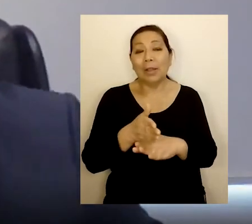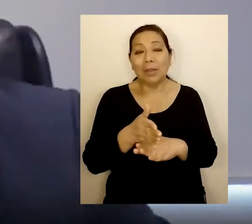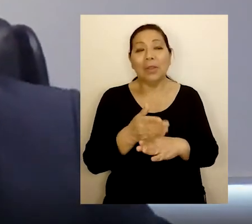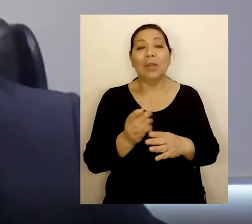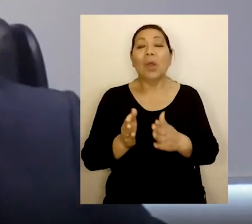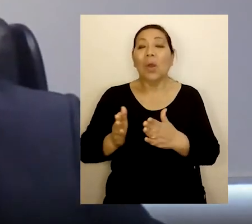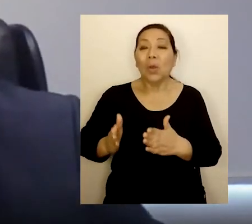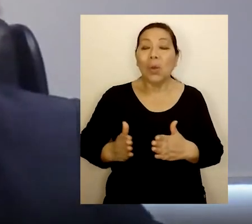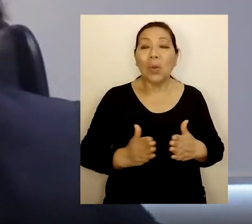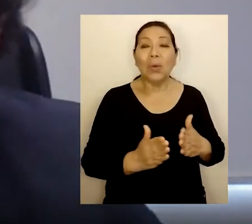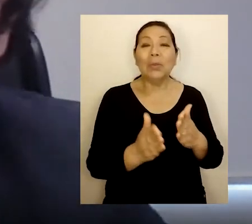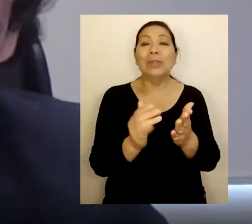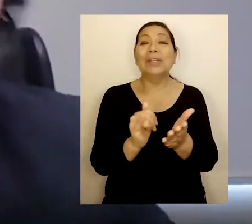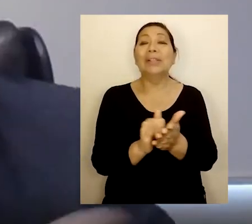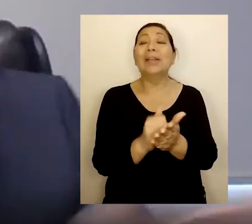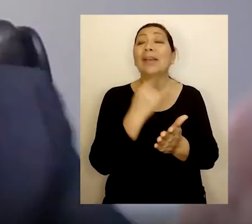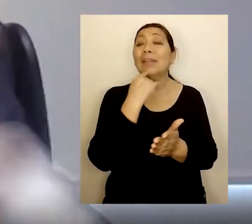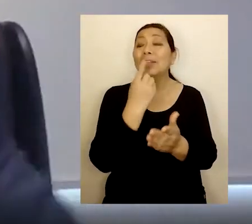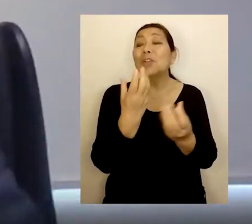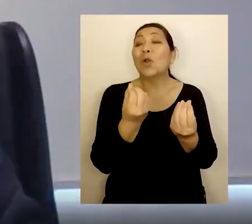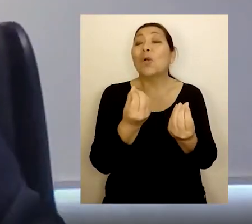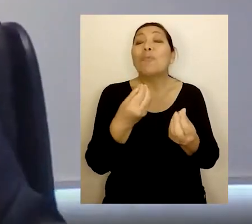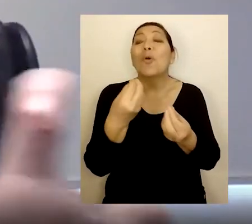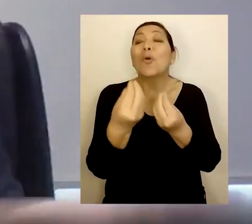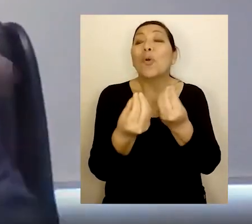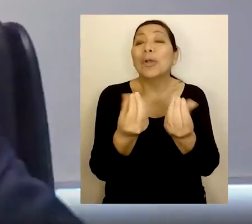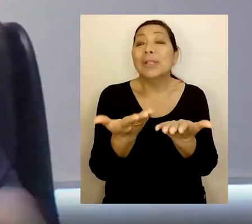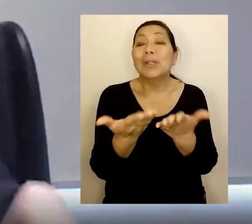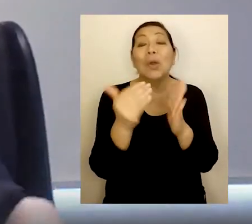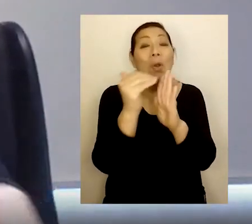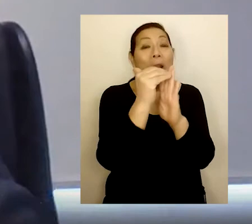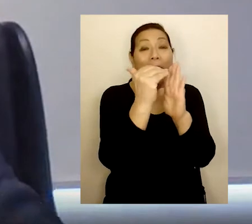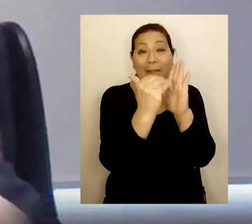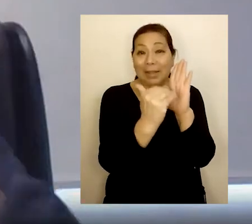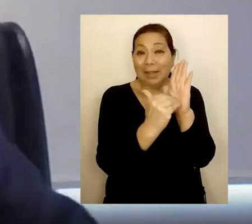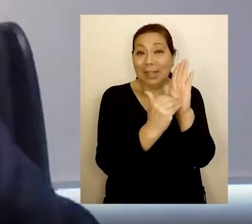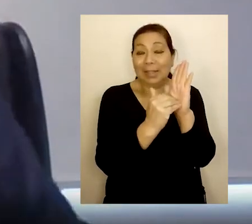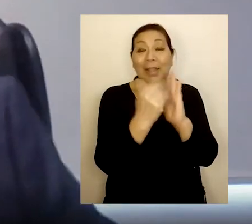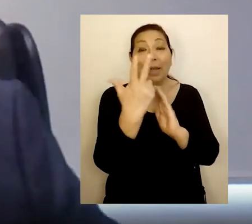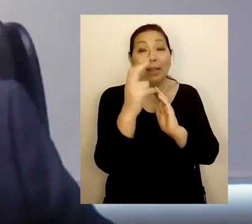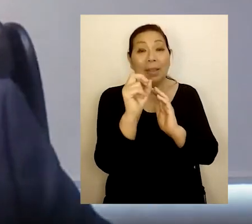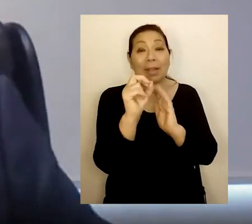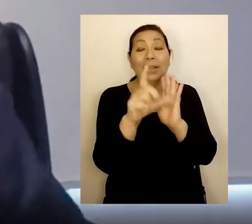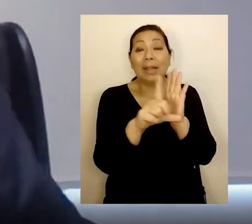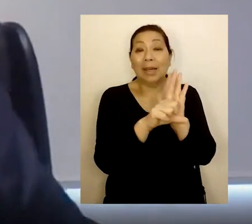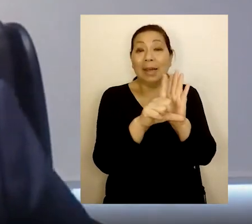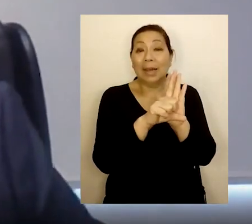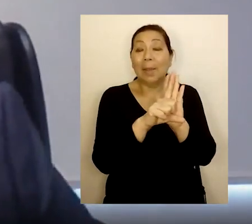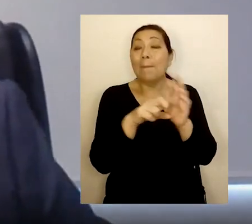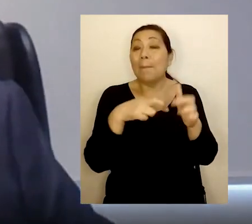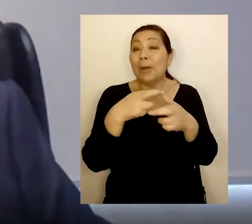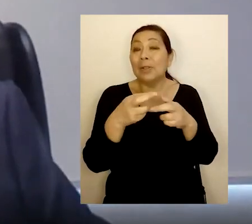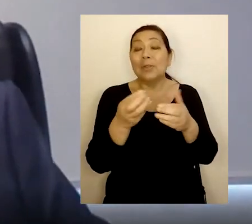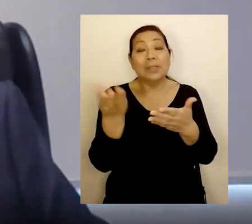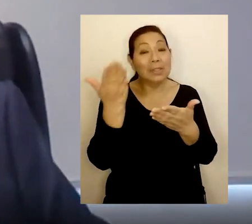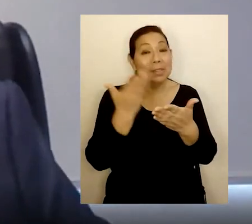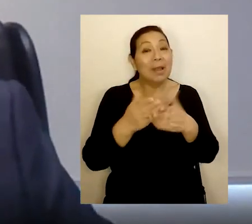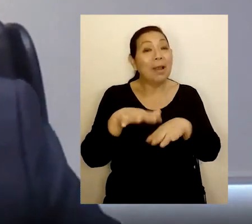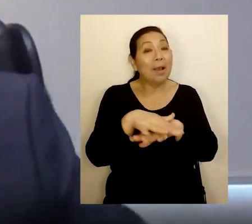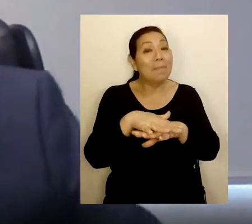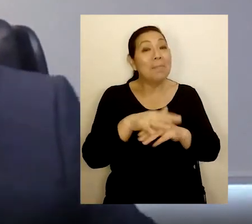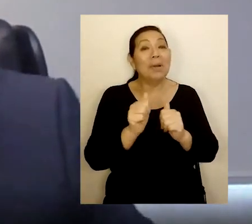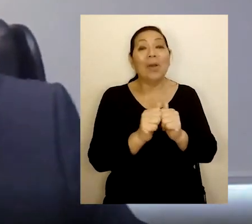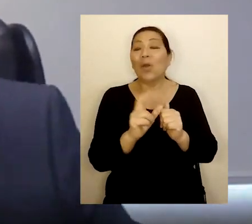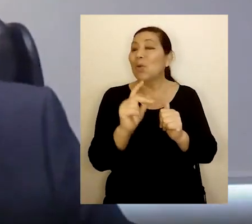la conducencia y señala que como consecuencia del artículo 30 de la ley del procedimiento contencioso